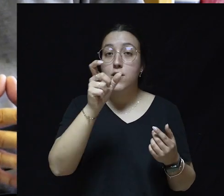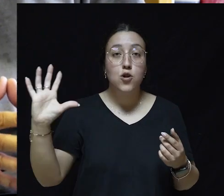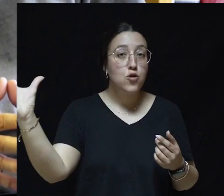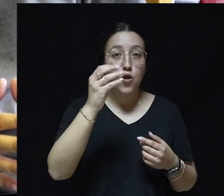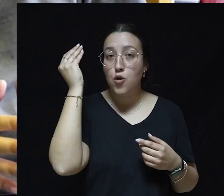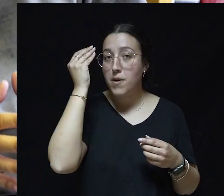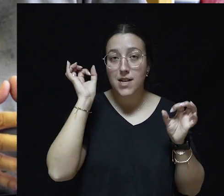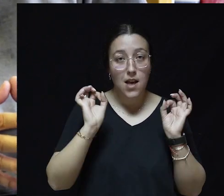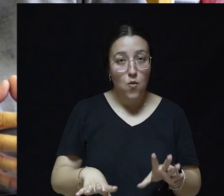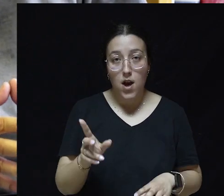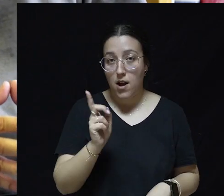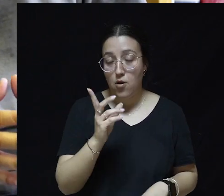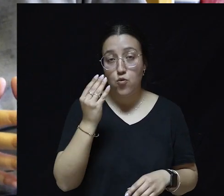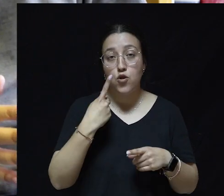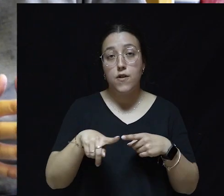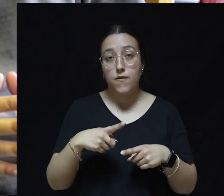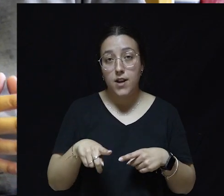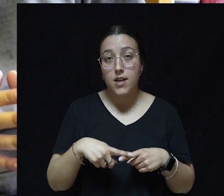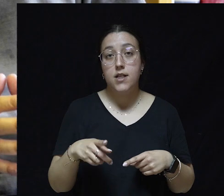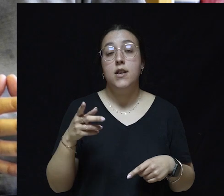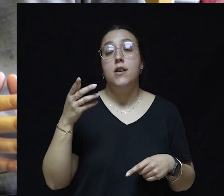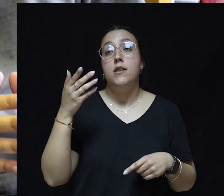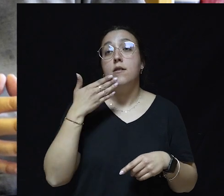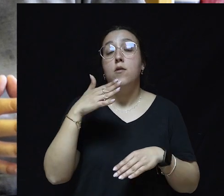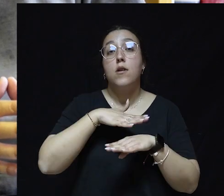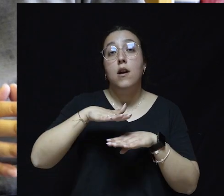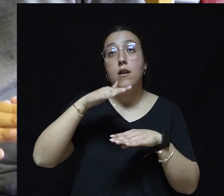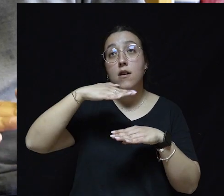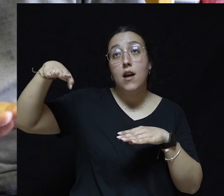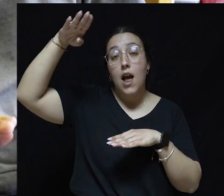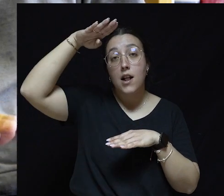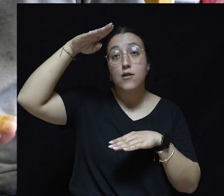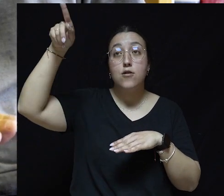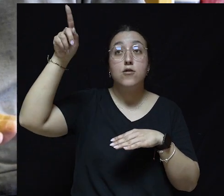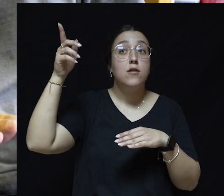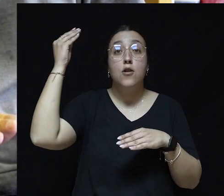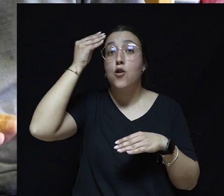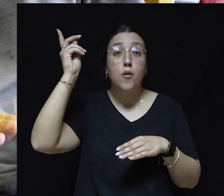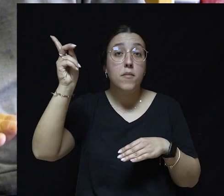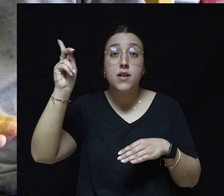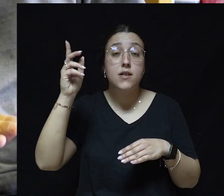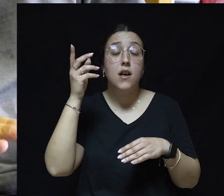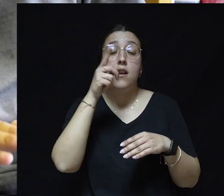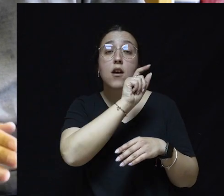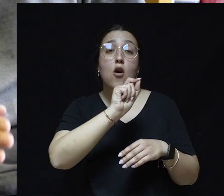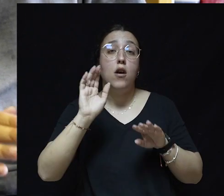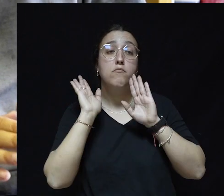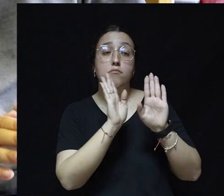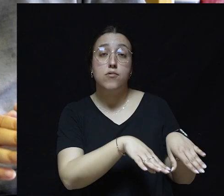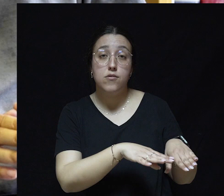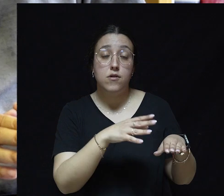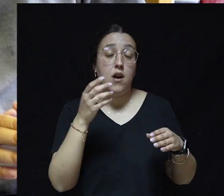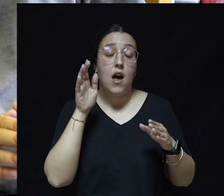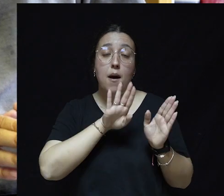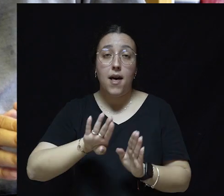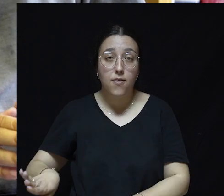hemos conseguido. Ha habido varios políticos y políticas en España de muy diferentes ideologías que cuando han cogido